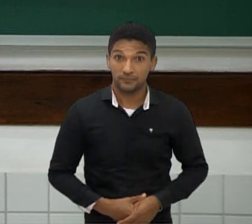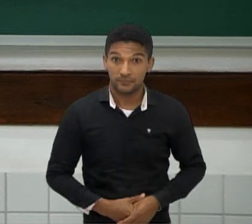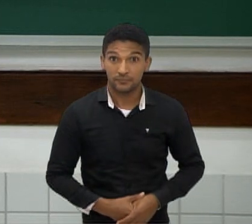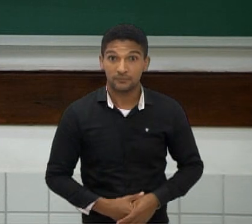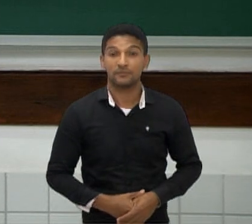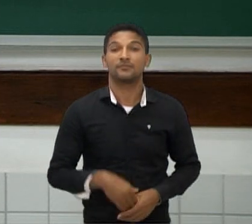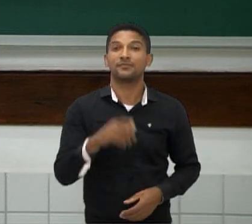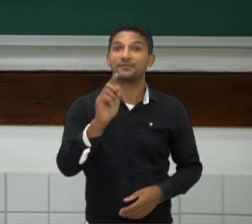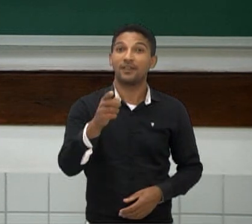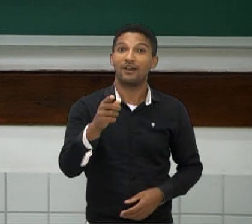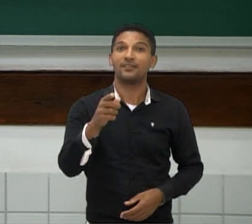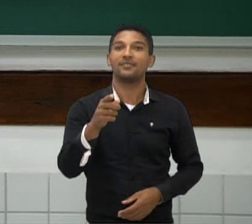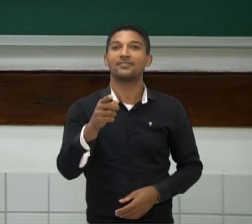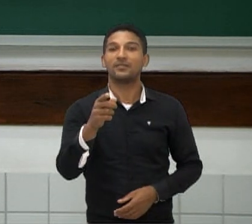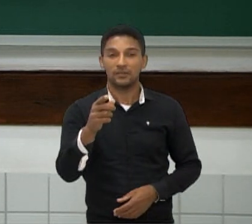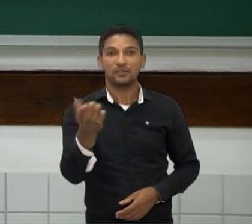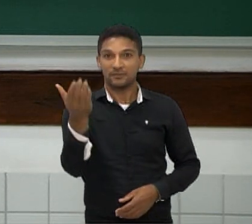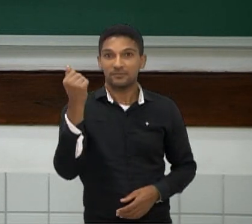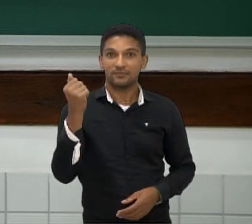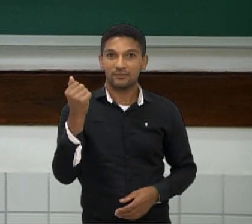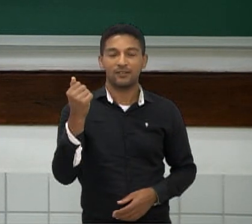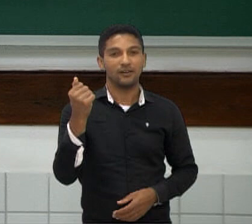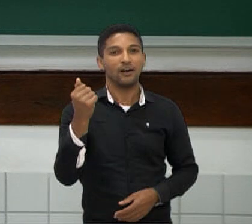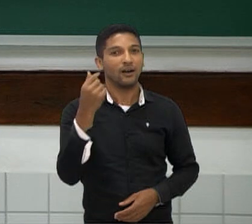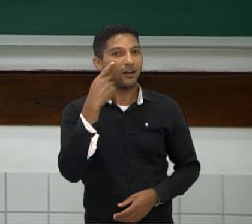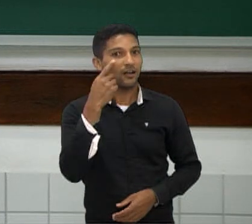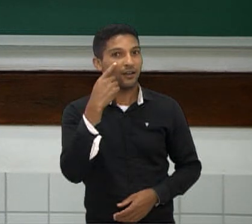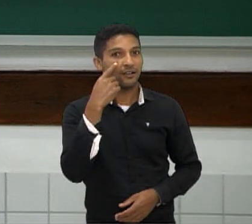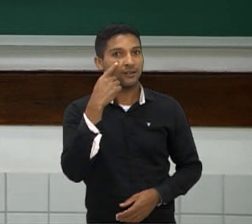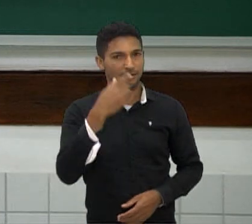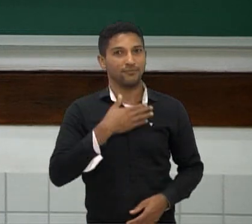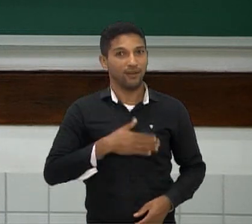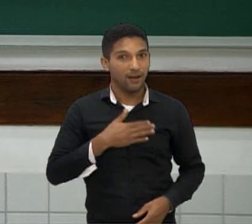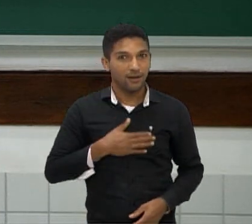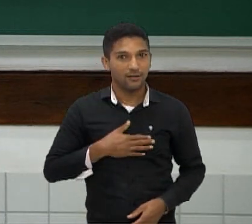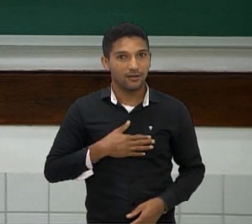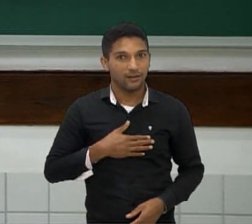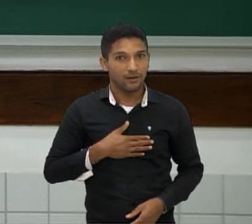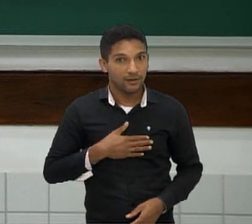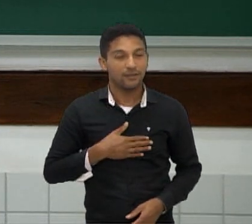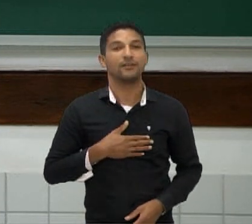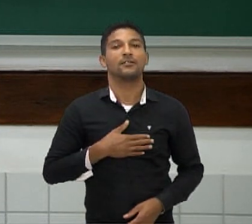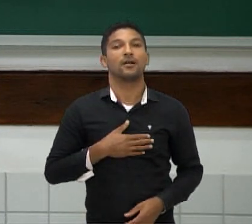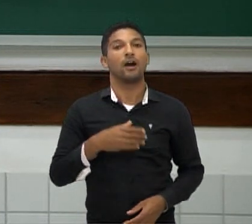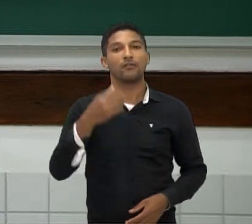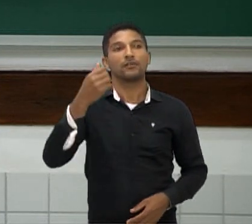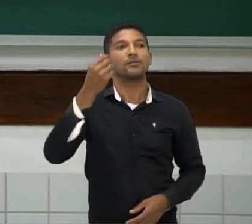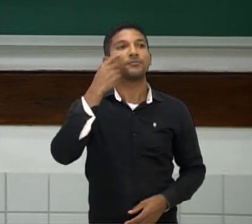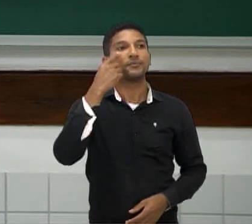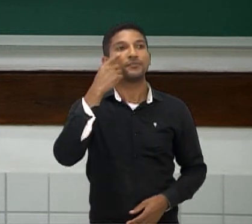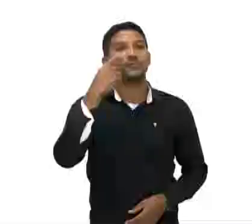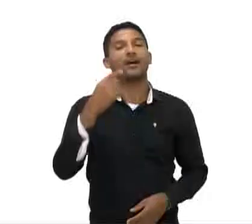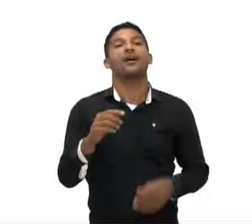E aí? Vamos, tranquilo, ¿no? Vamos a la primera.